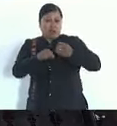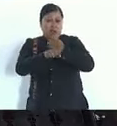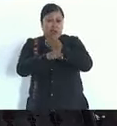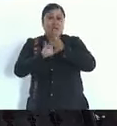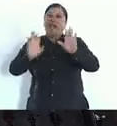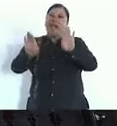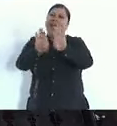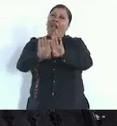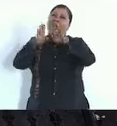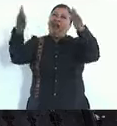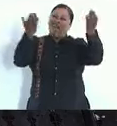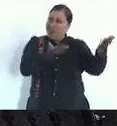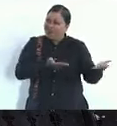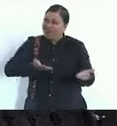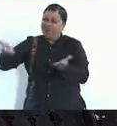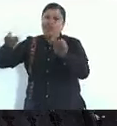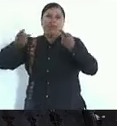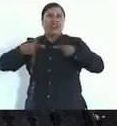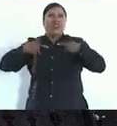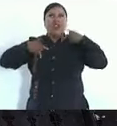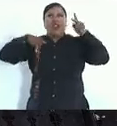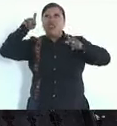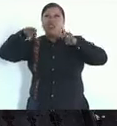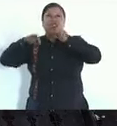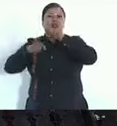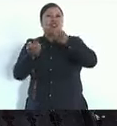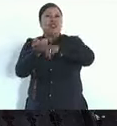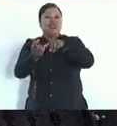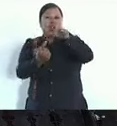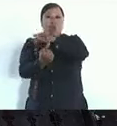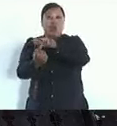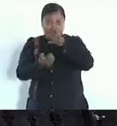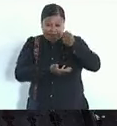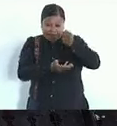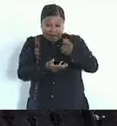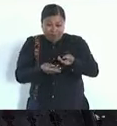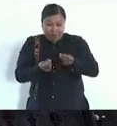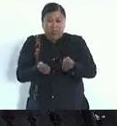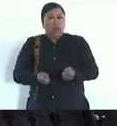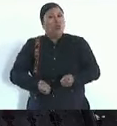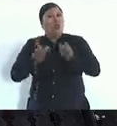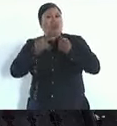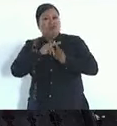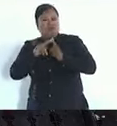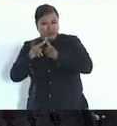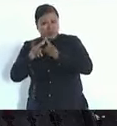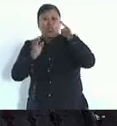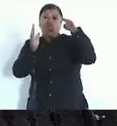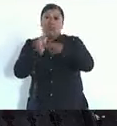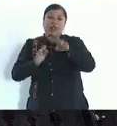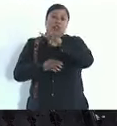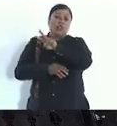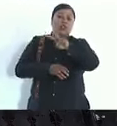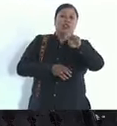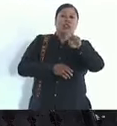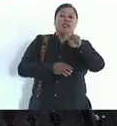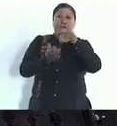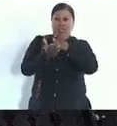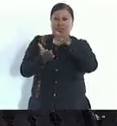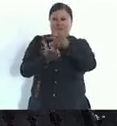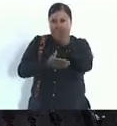abrir sus puertas para todas las comunidades con una inversión histórica de 2.200